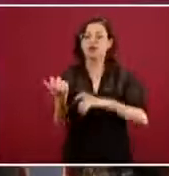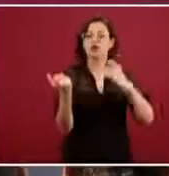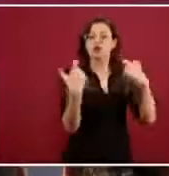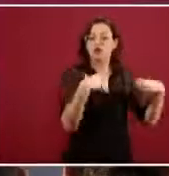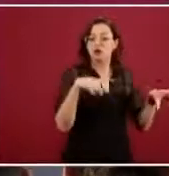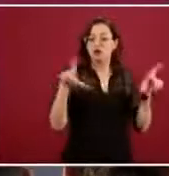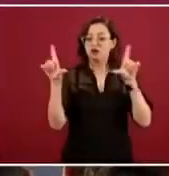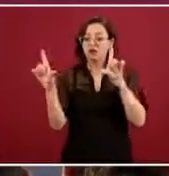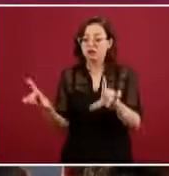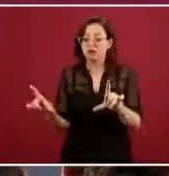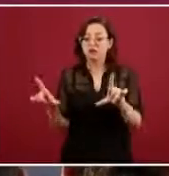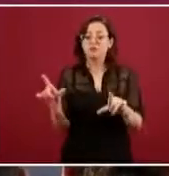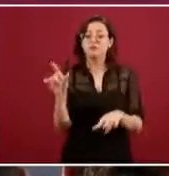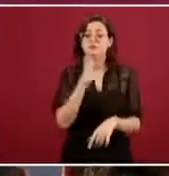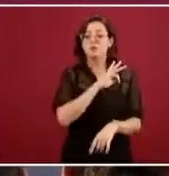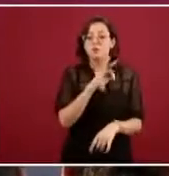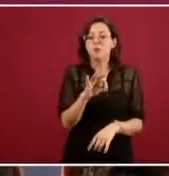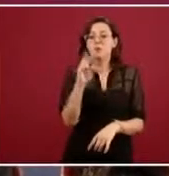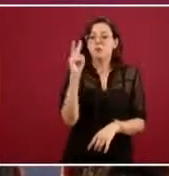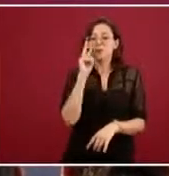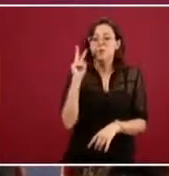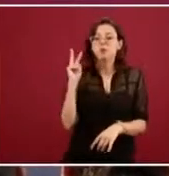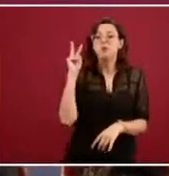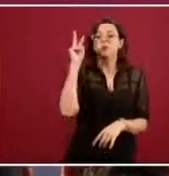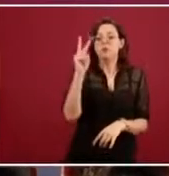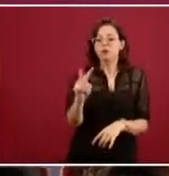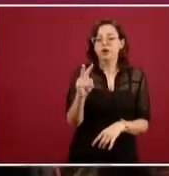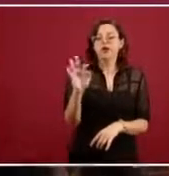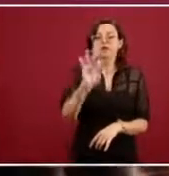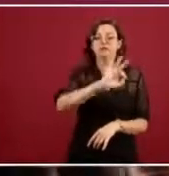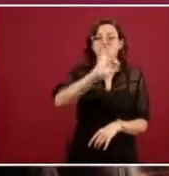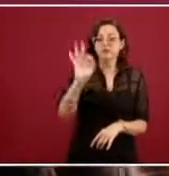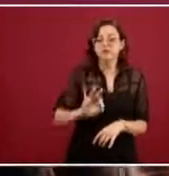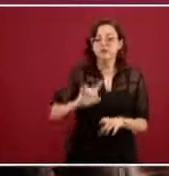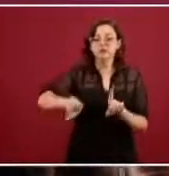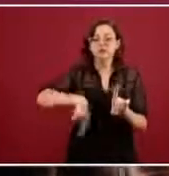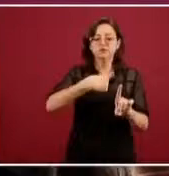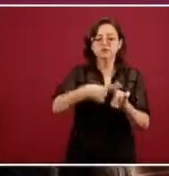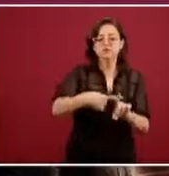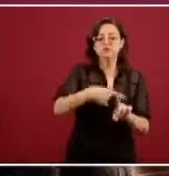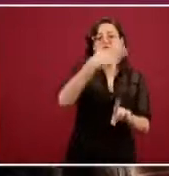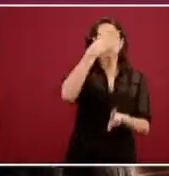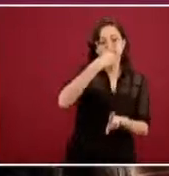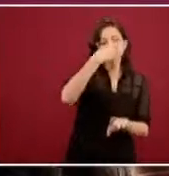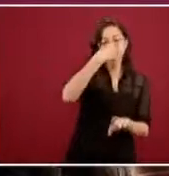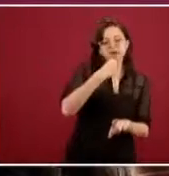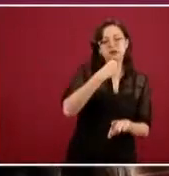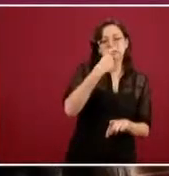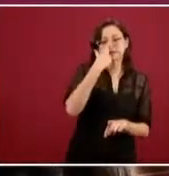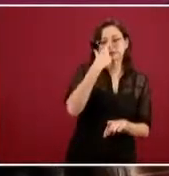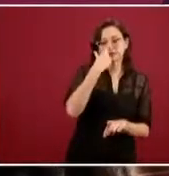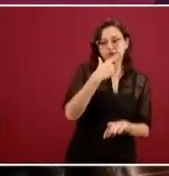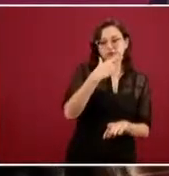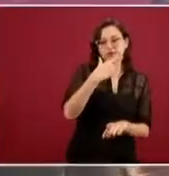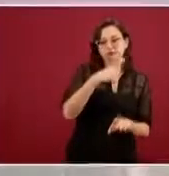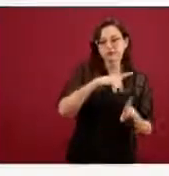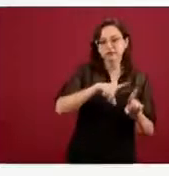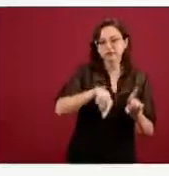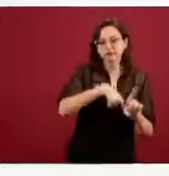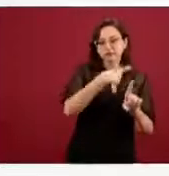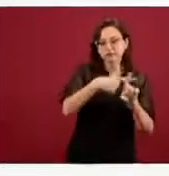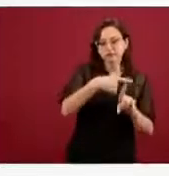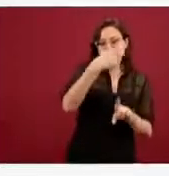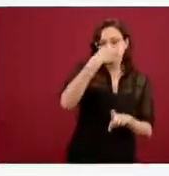diapositiva podemos ver nuestros porcentajes de positividad para influenza, que es la línea que inicia